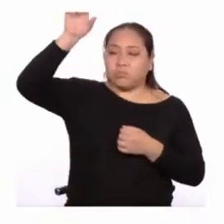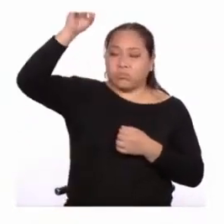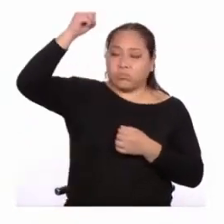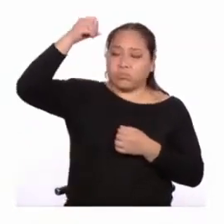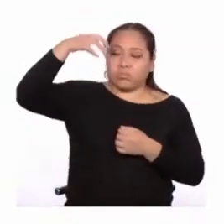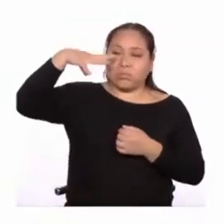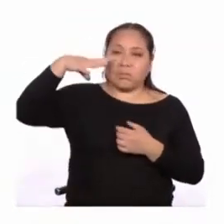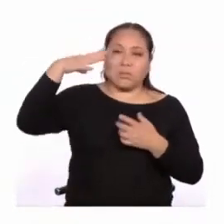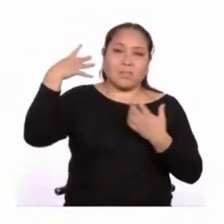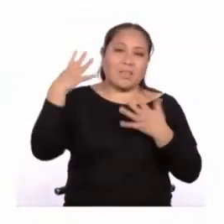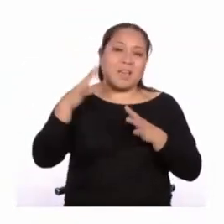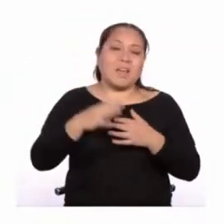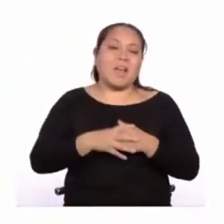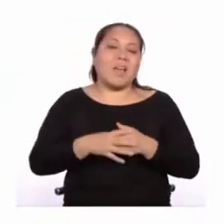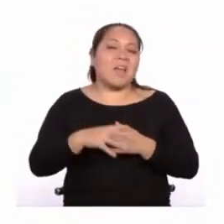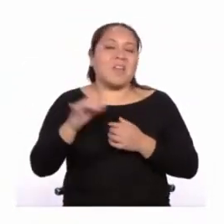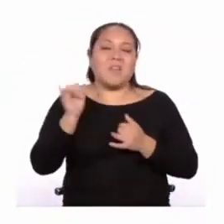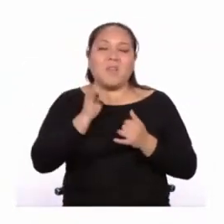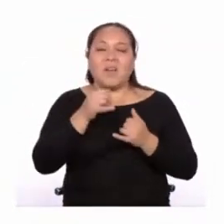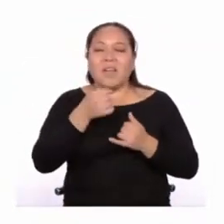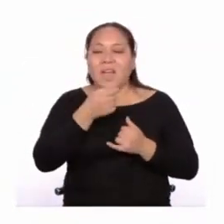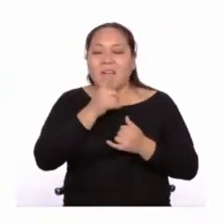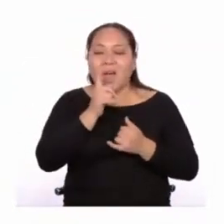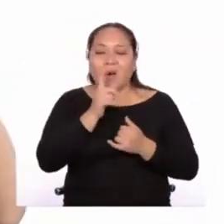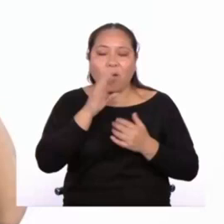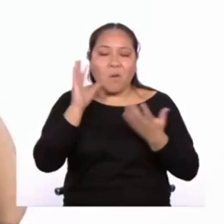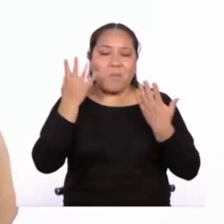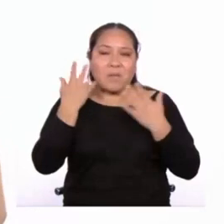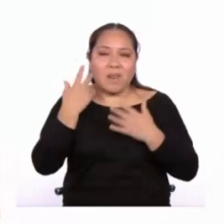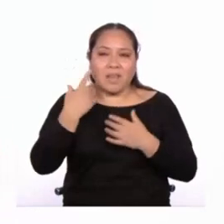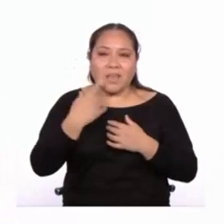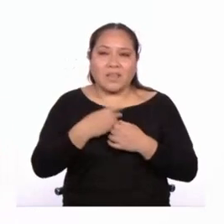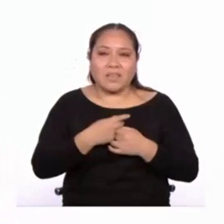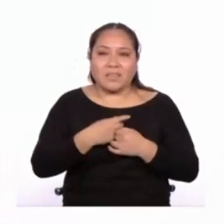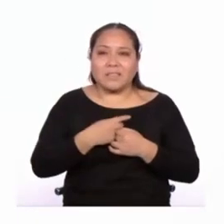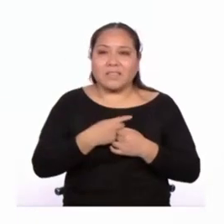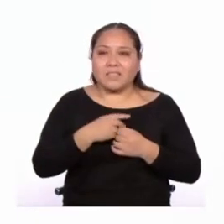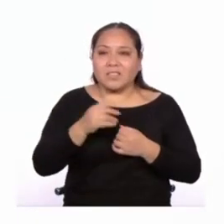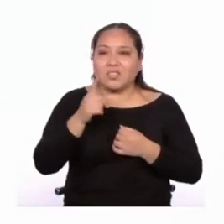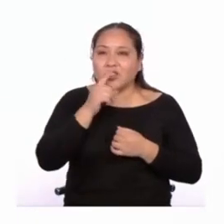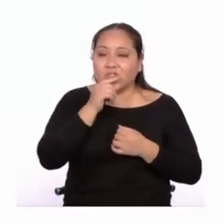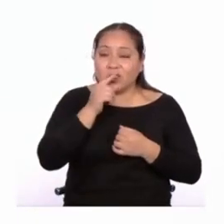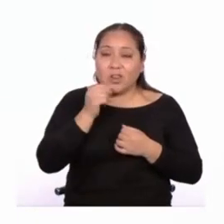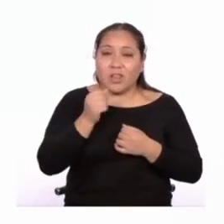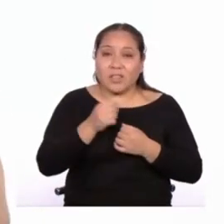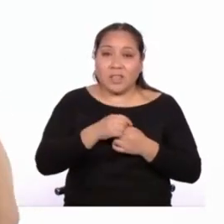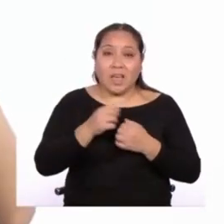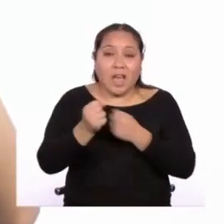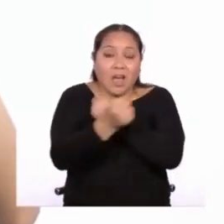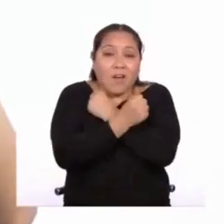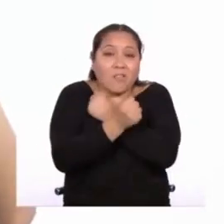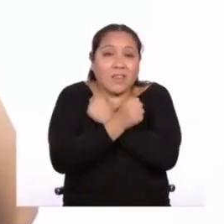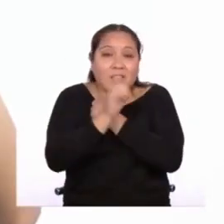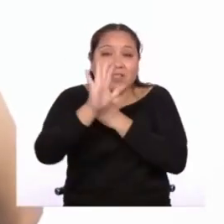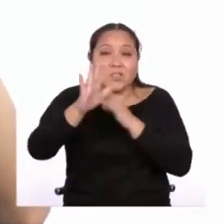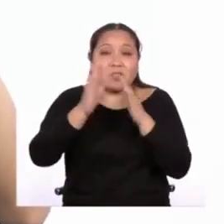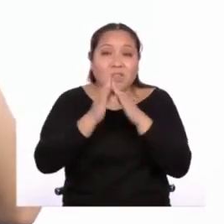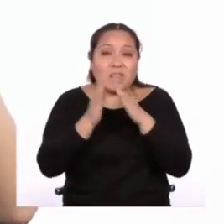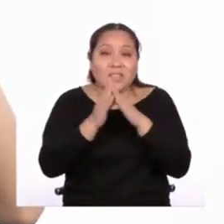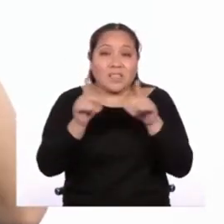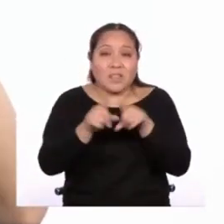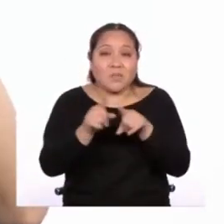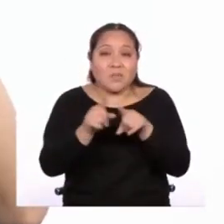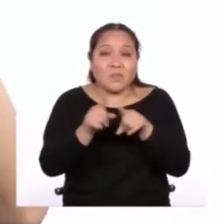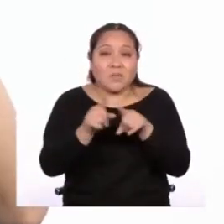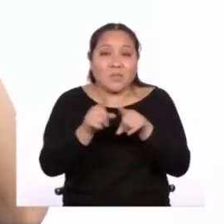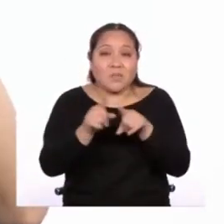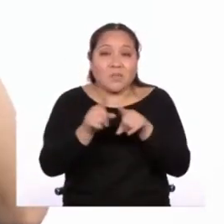Como agua para el chocolate. ¡Oh, oh, oh, oh! Y abríguense en casa también. Nos vemos la próxima. ¡Chao, chao!